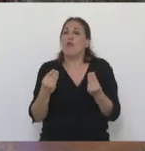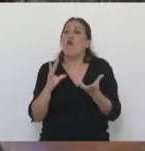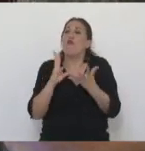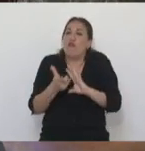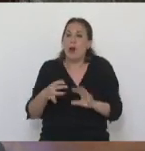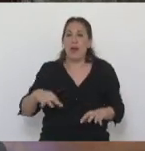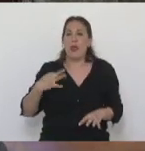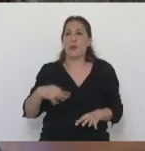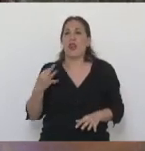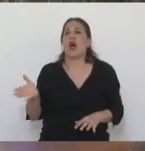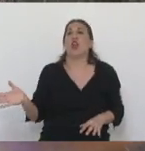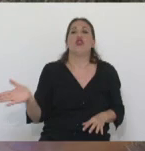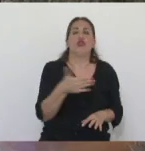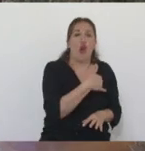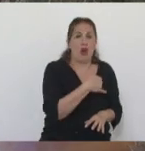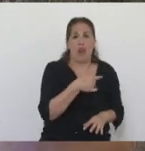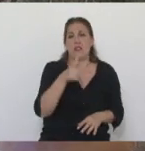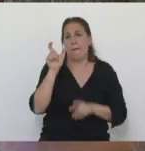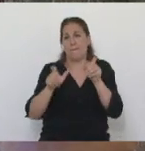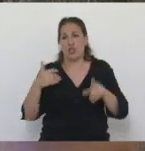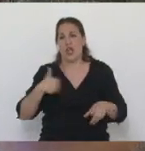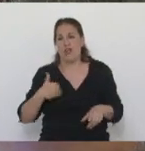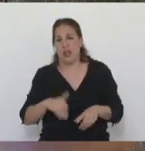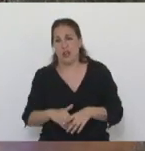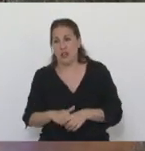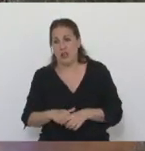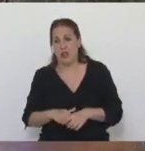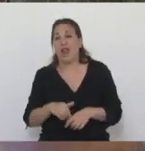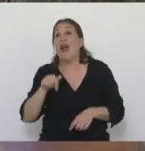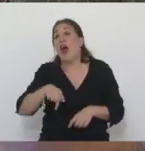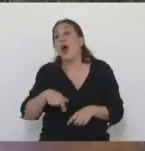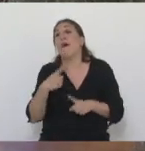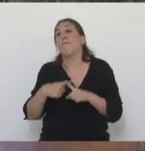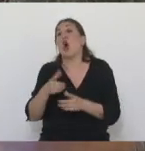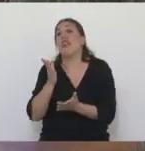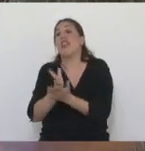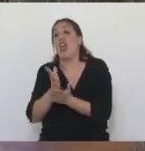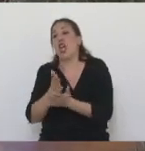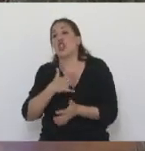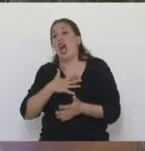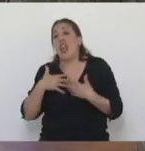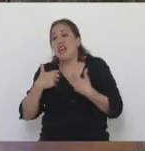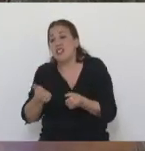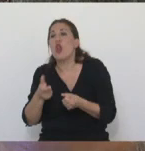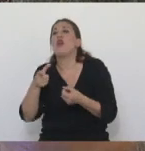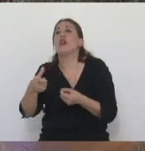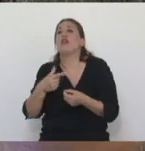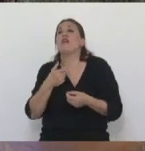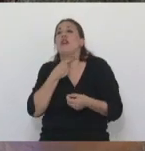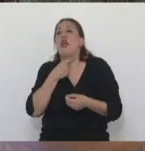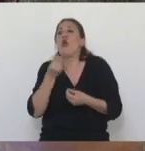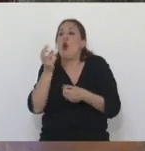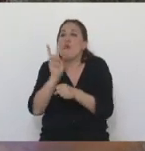todos y todos los argentinos. En este caso, por el derecho a la salud, a la planificación familiar, a una